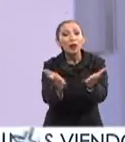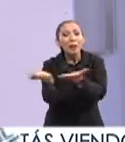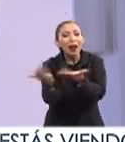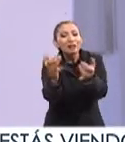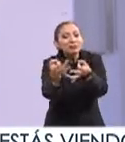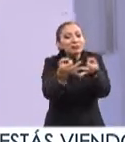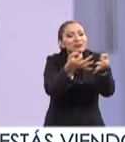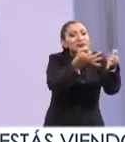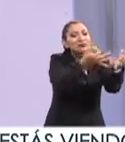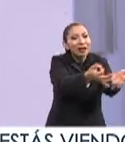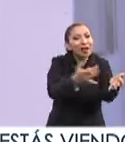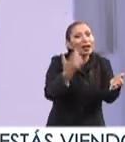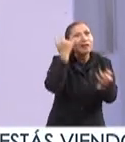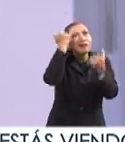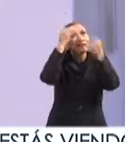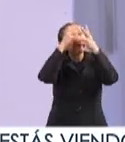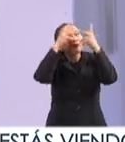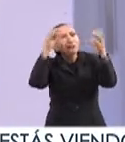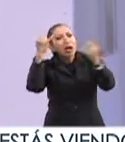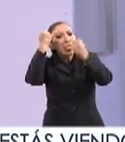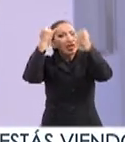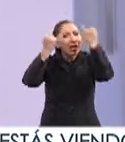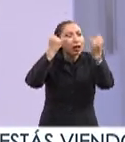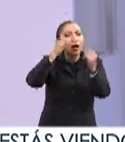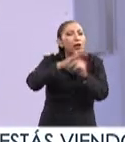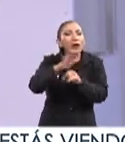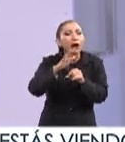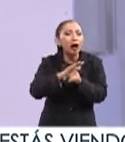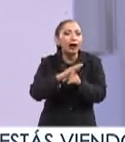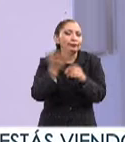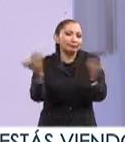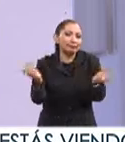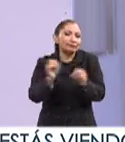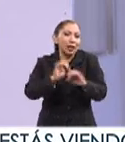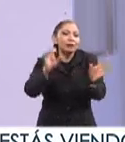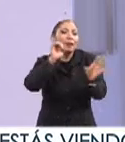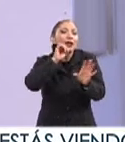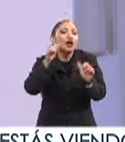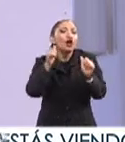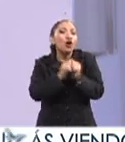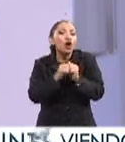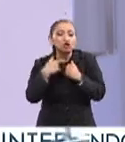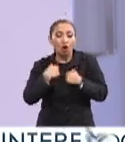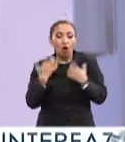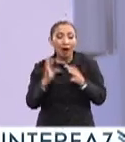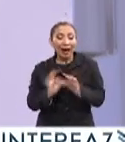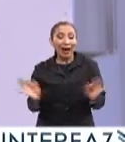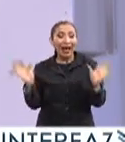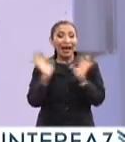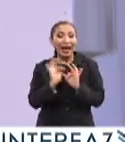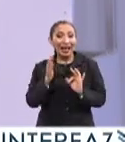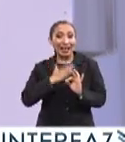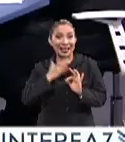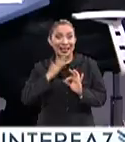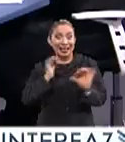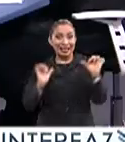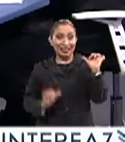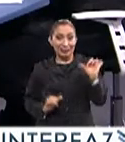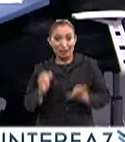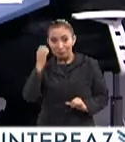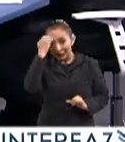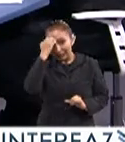de estimular el imaginario y la creatividad, es también a partir de lo que uno cuenta desde sus propias vivencias